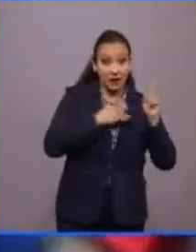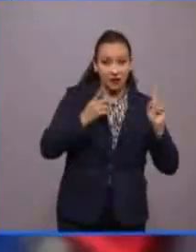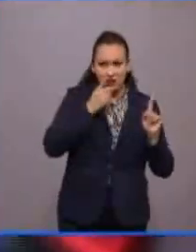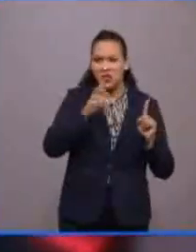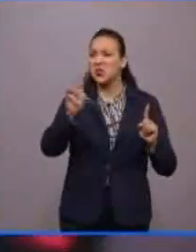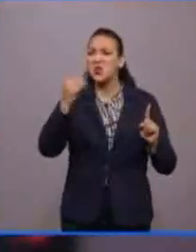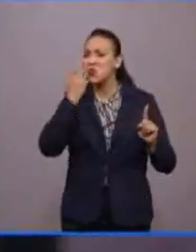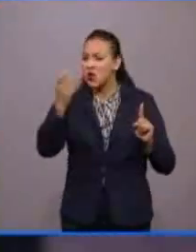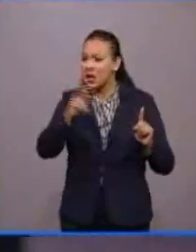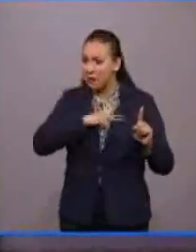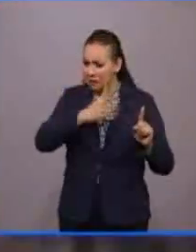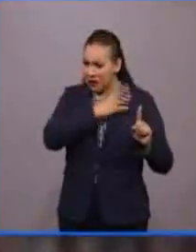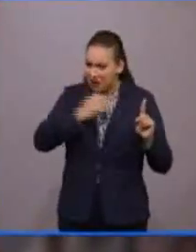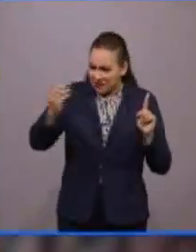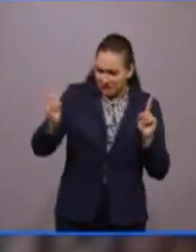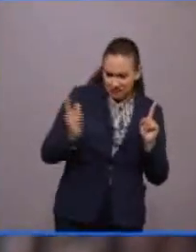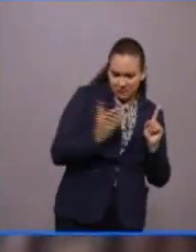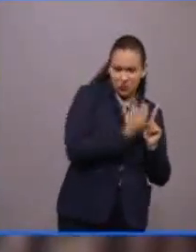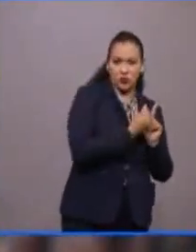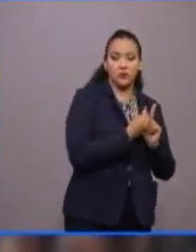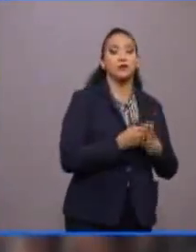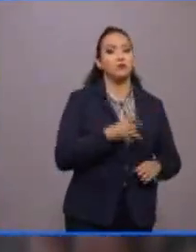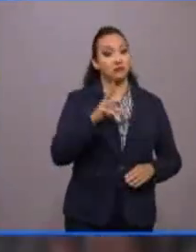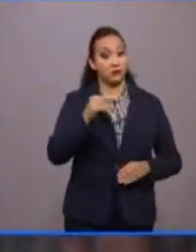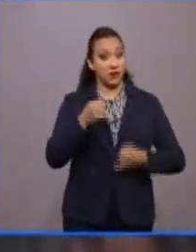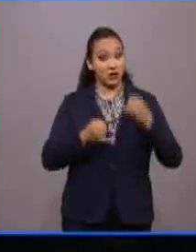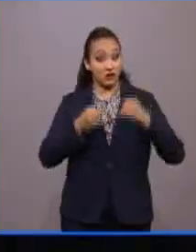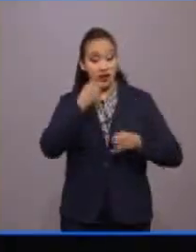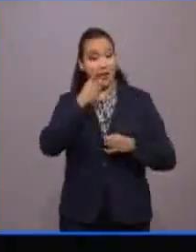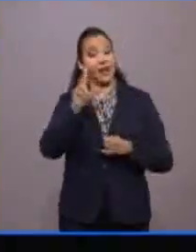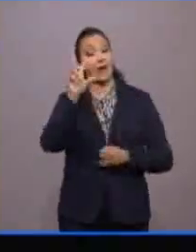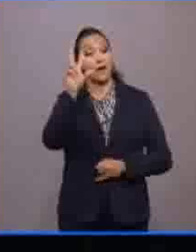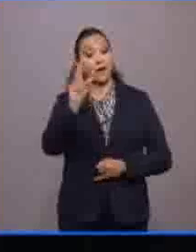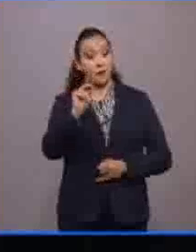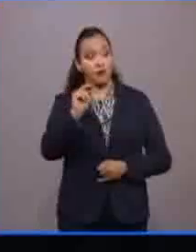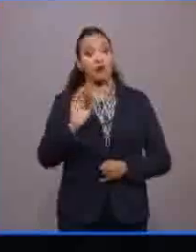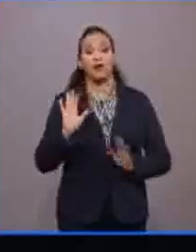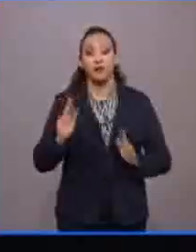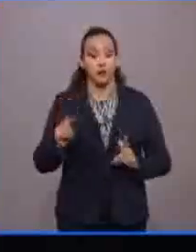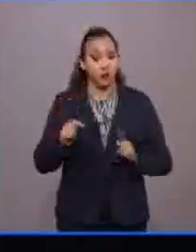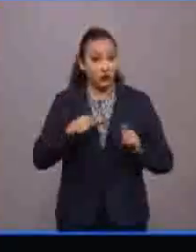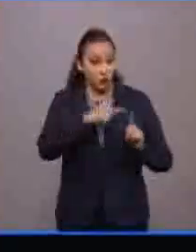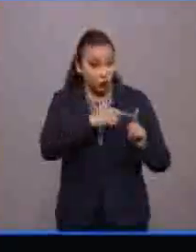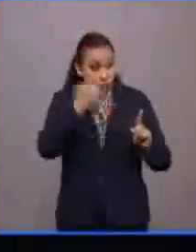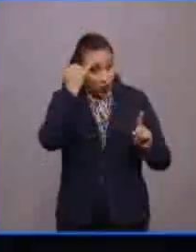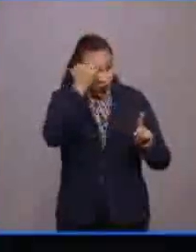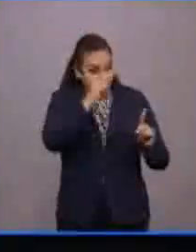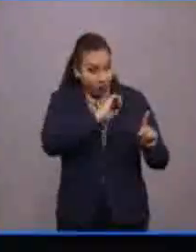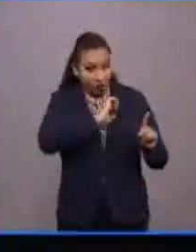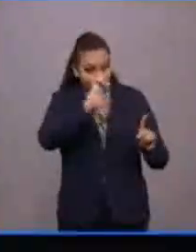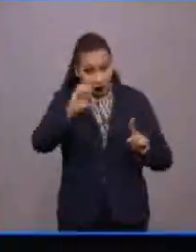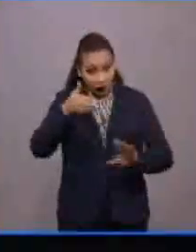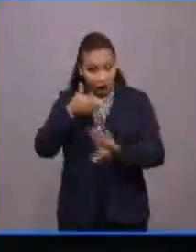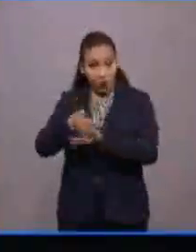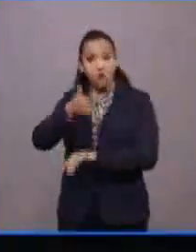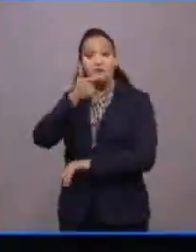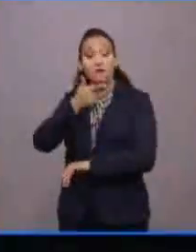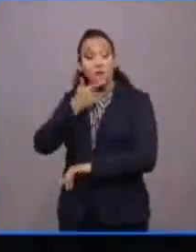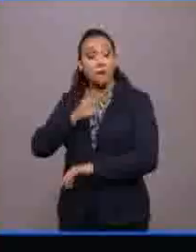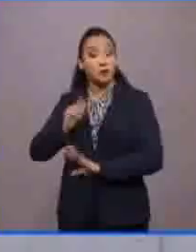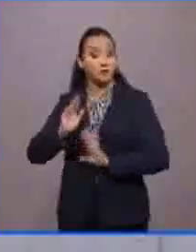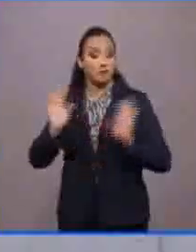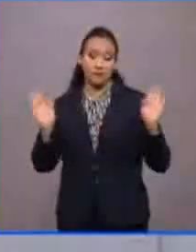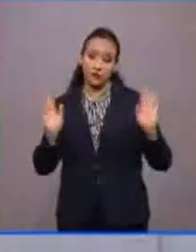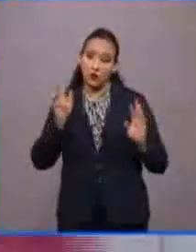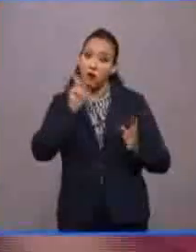admitir presunciones, estereotipos o consideraciones generalizadas sobre las características personales bajo el argumento del interés superior de la infancia y